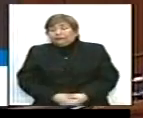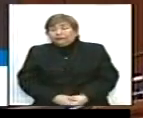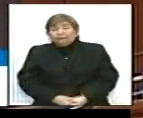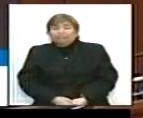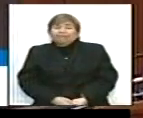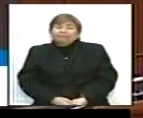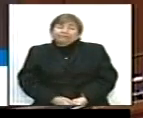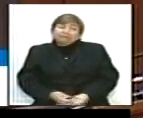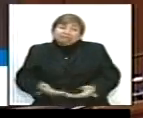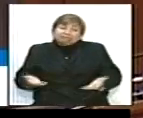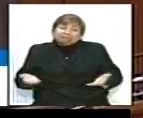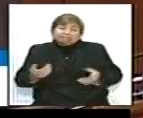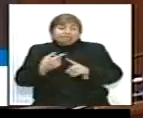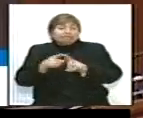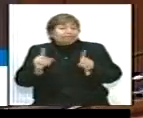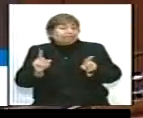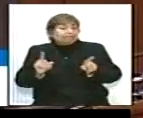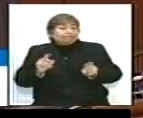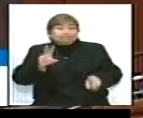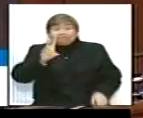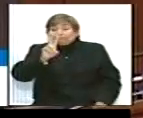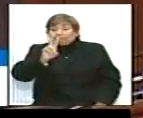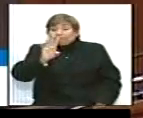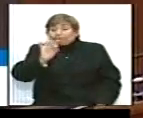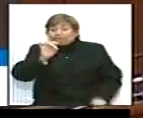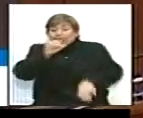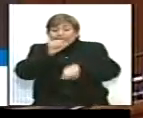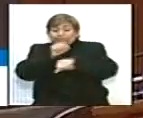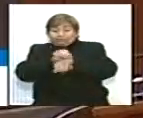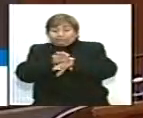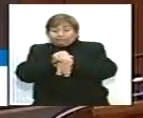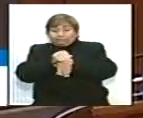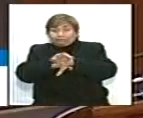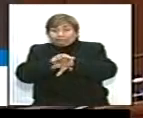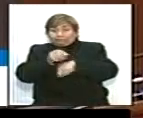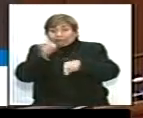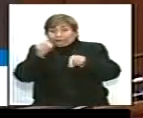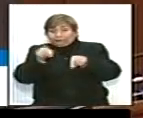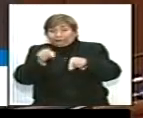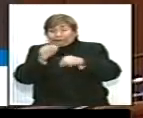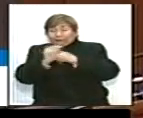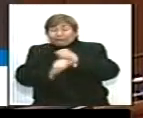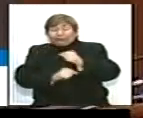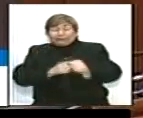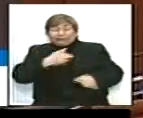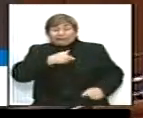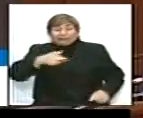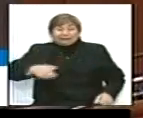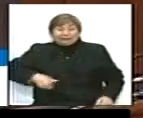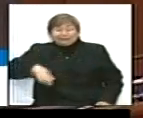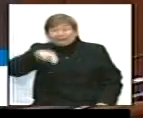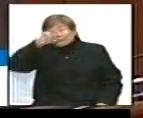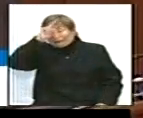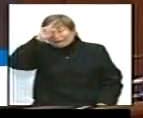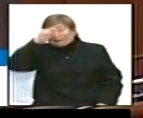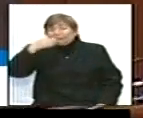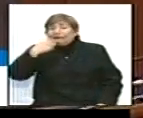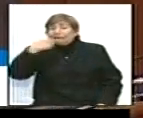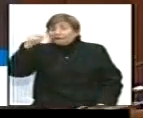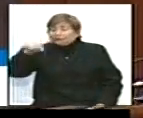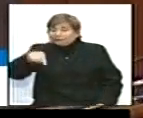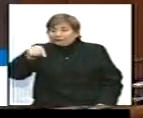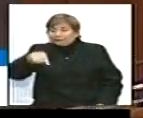Pero en el 28 de julio de este año, el presidente de la República estuvo